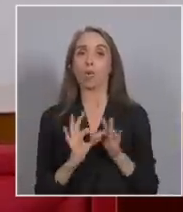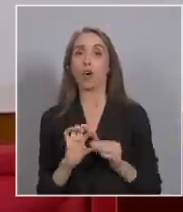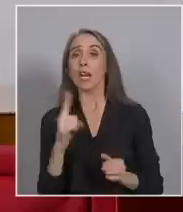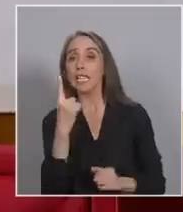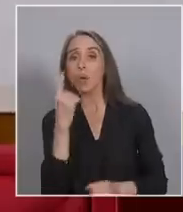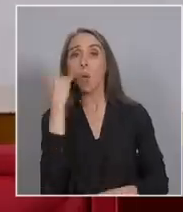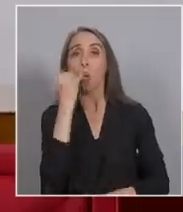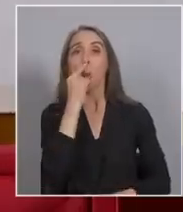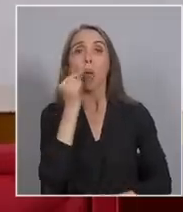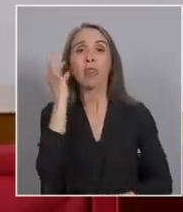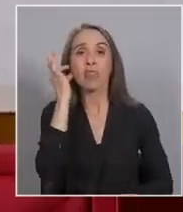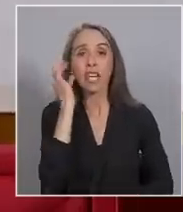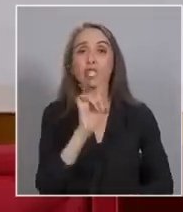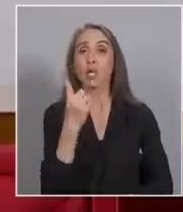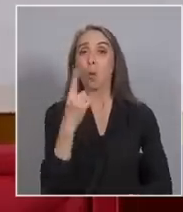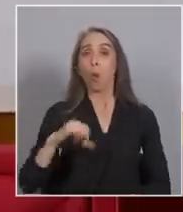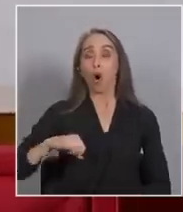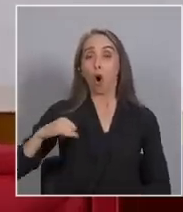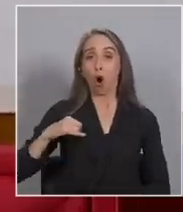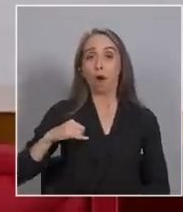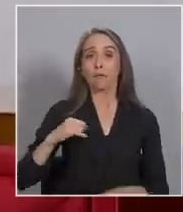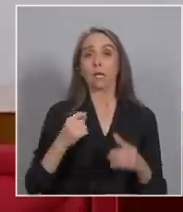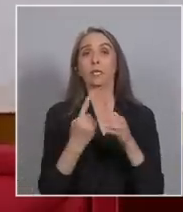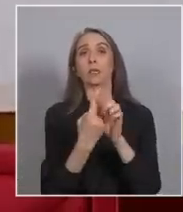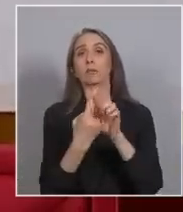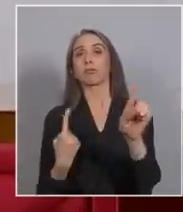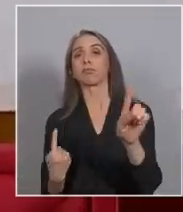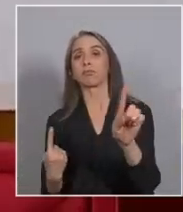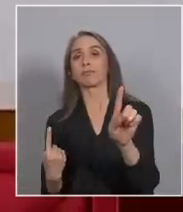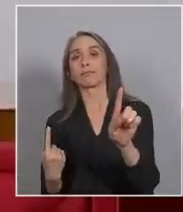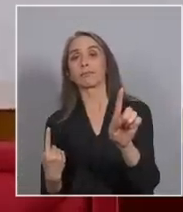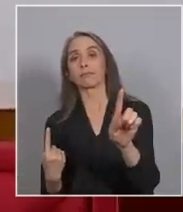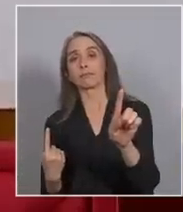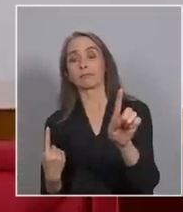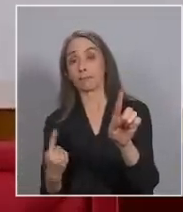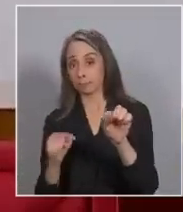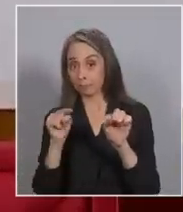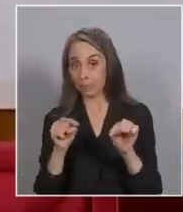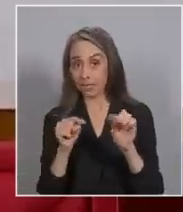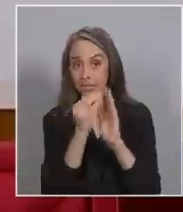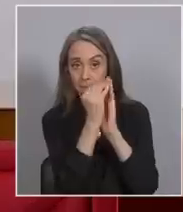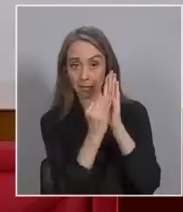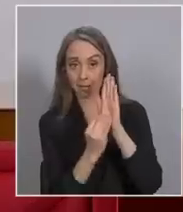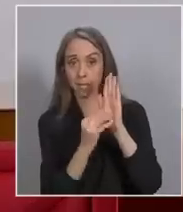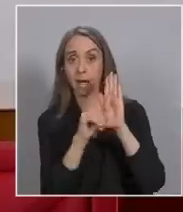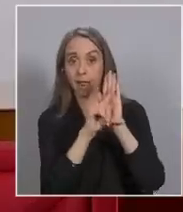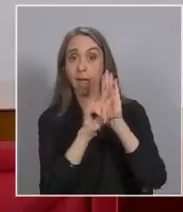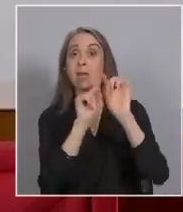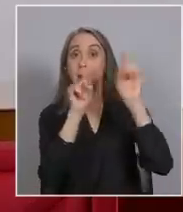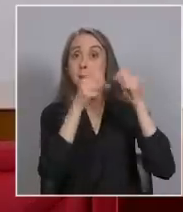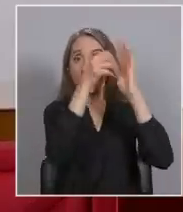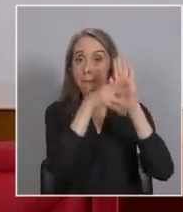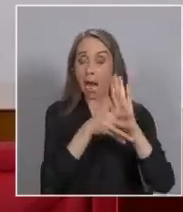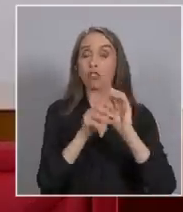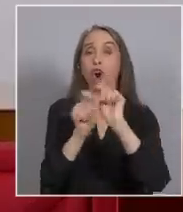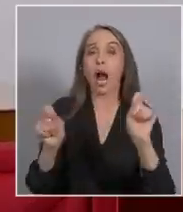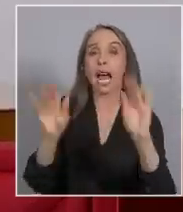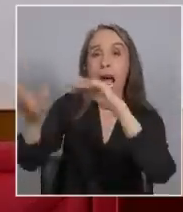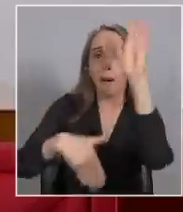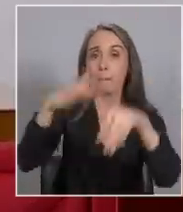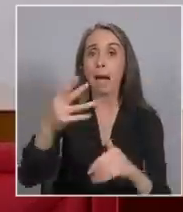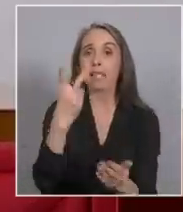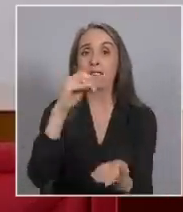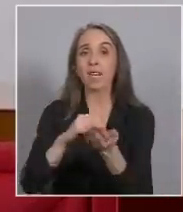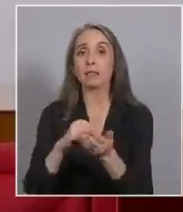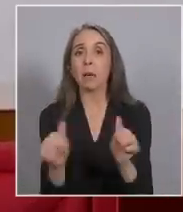ningún niño, ninguna niña, ningún joven se quede atrás. Con este marco iniciamos una campaña para convocar a